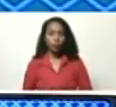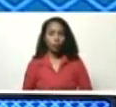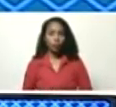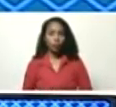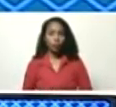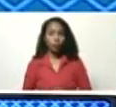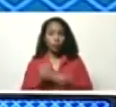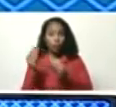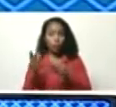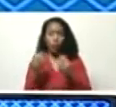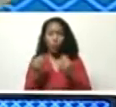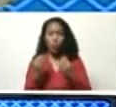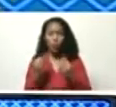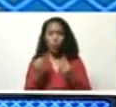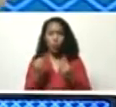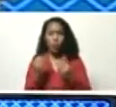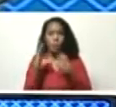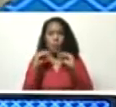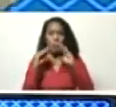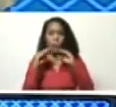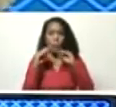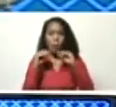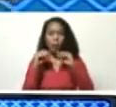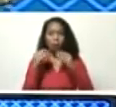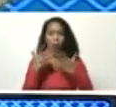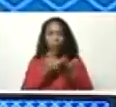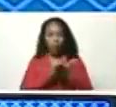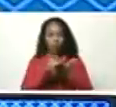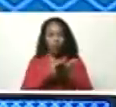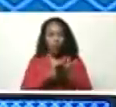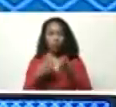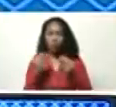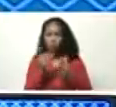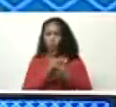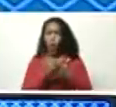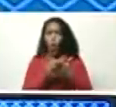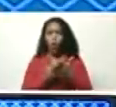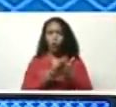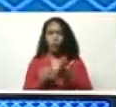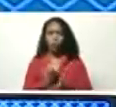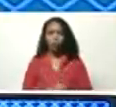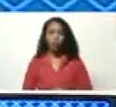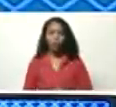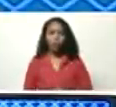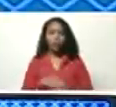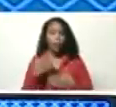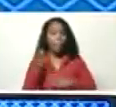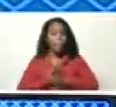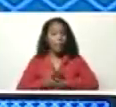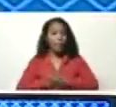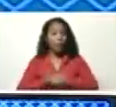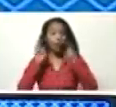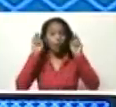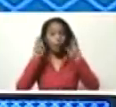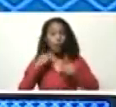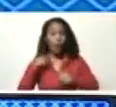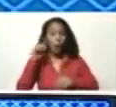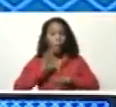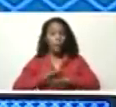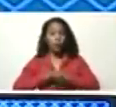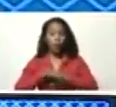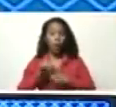Ha dado mucho de qué hablar, de qué escribir. Son muchos los documentales que han surgido con motivo de los sucesos de